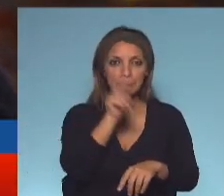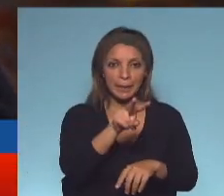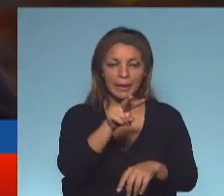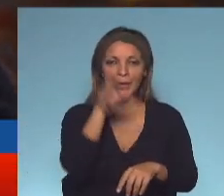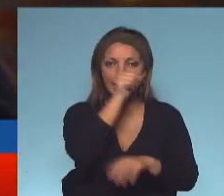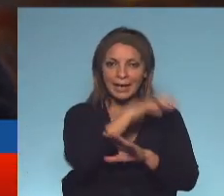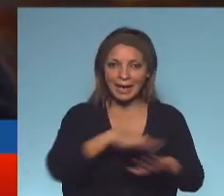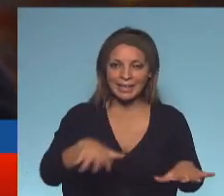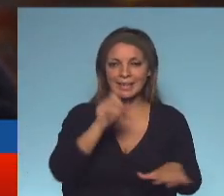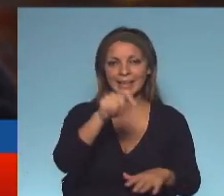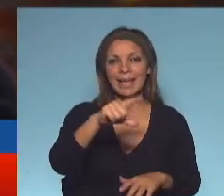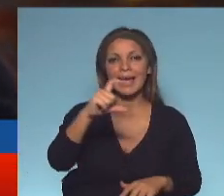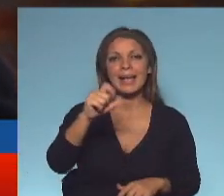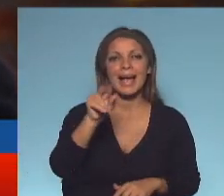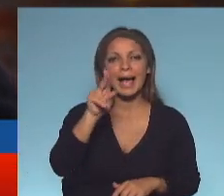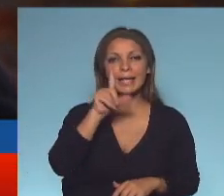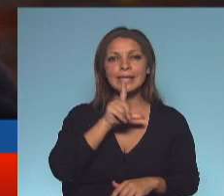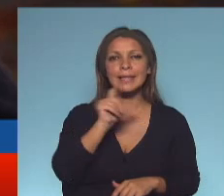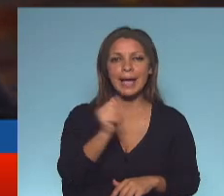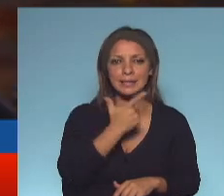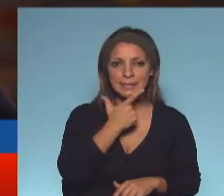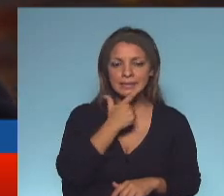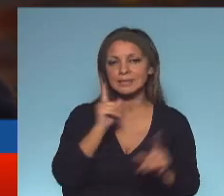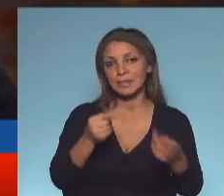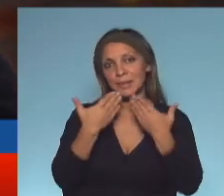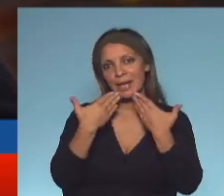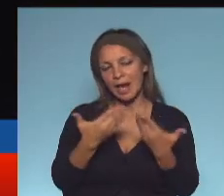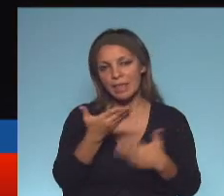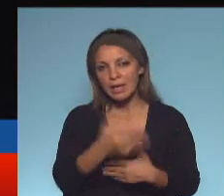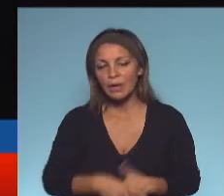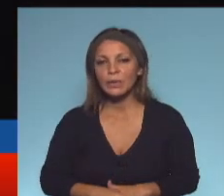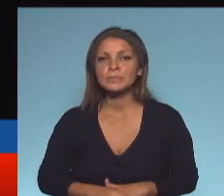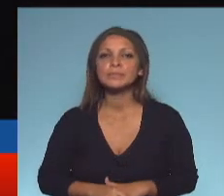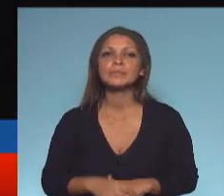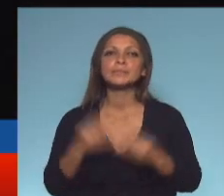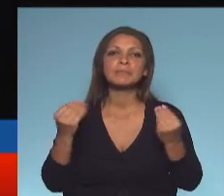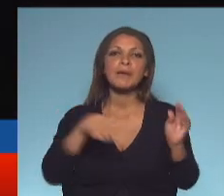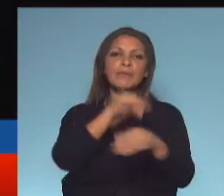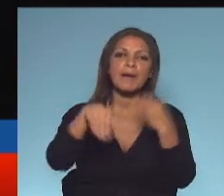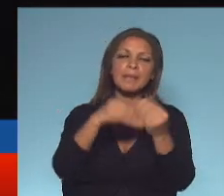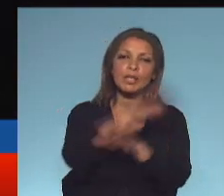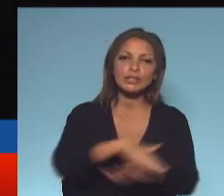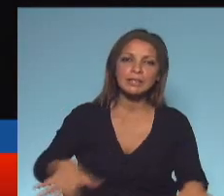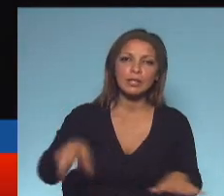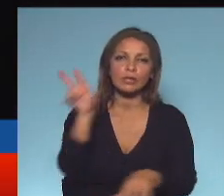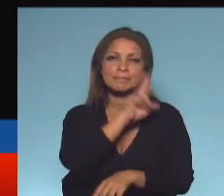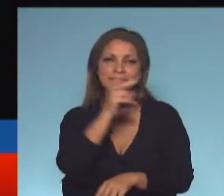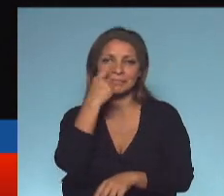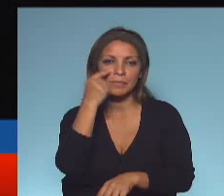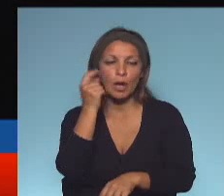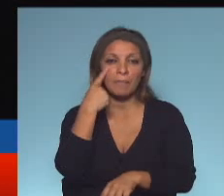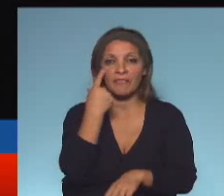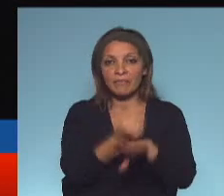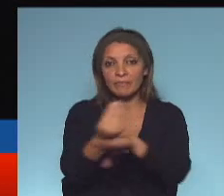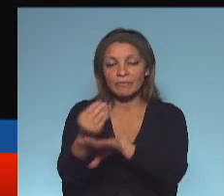Tisera de Cáritas, que mucho agradezco, para que en familia con niños y niñas que viven en barrios populares y